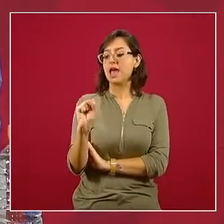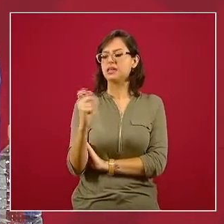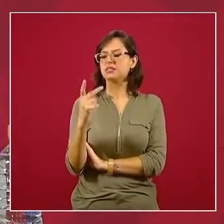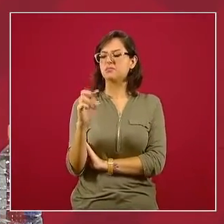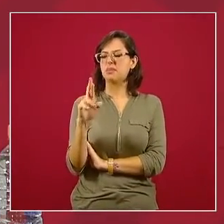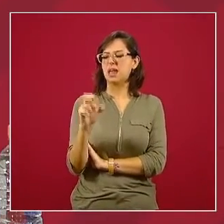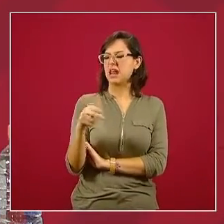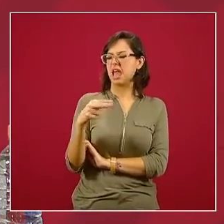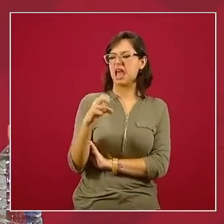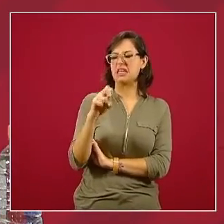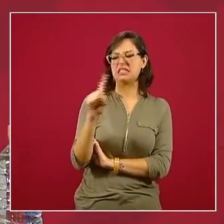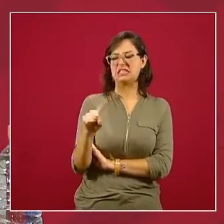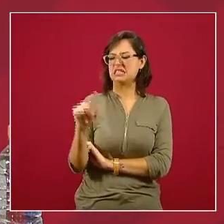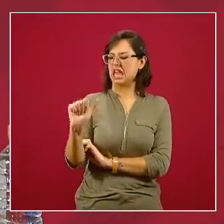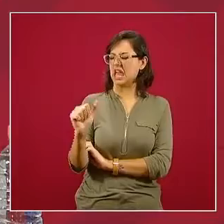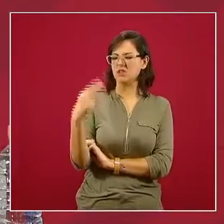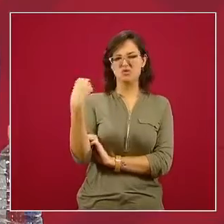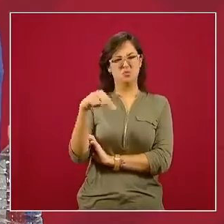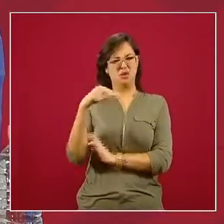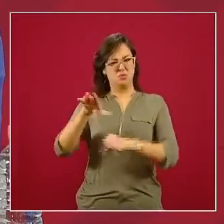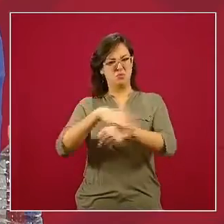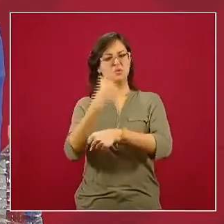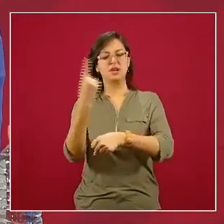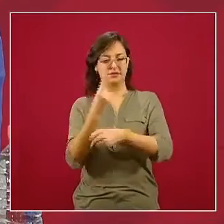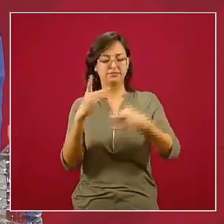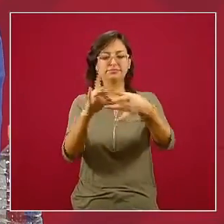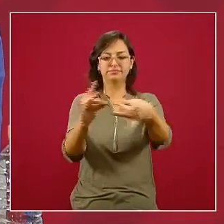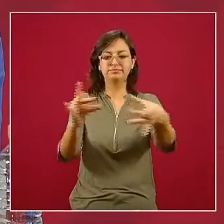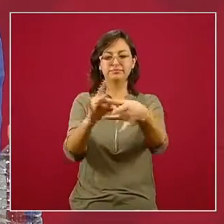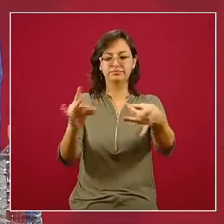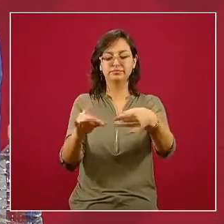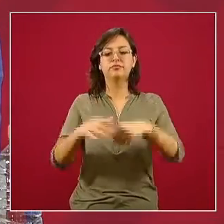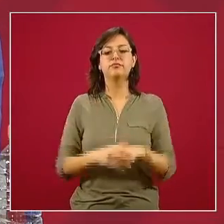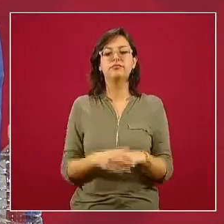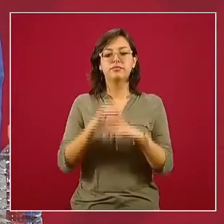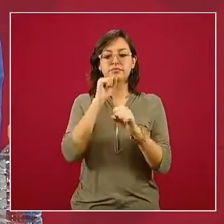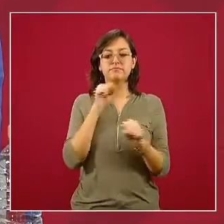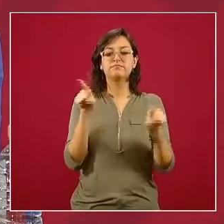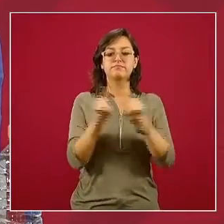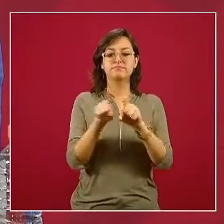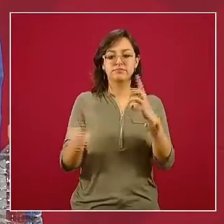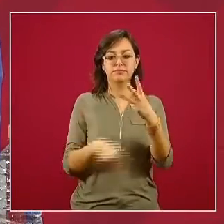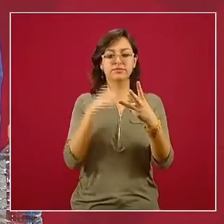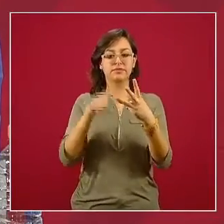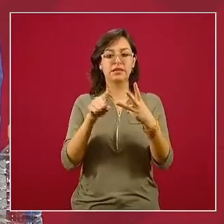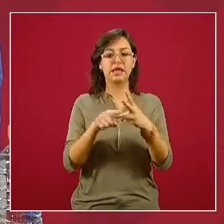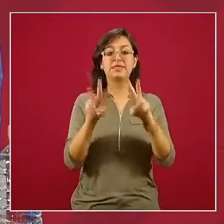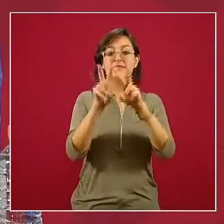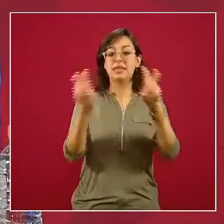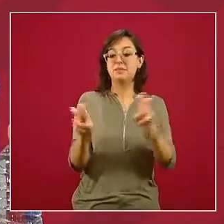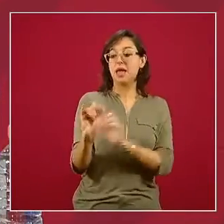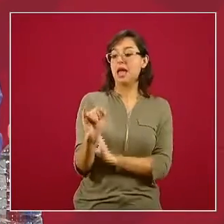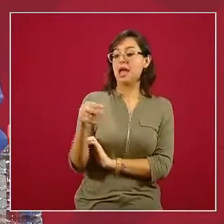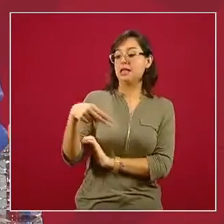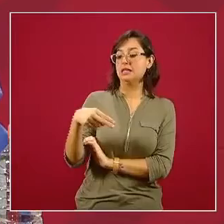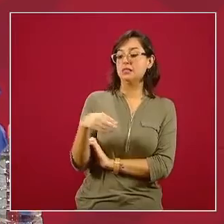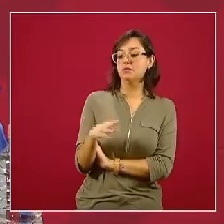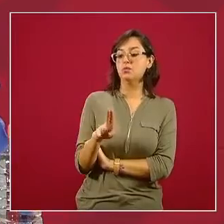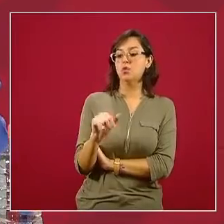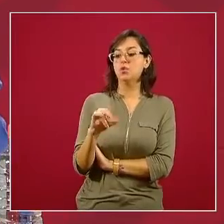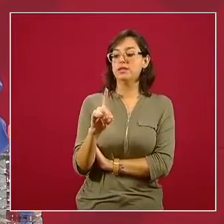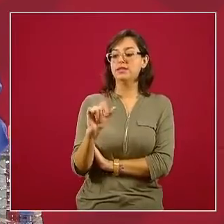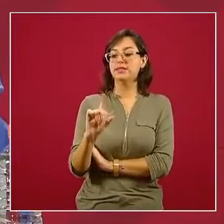municipios de la Esperanza. Y también platicaremos sobre la inmunidad de rebaño, que es un tema que ha